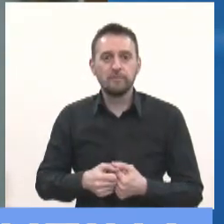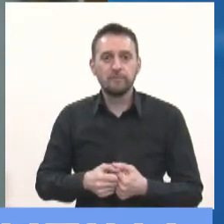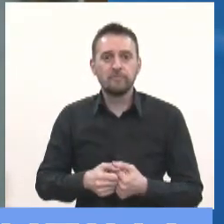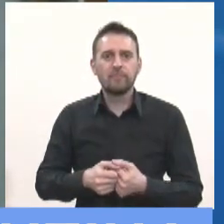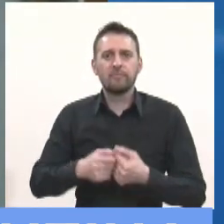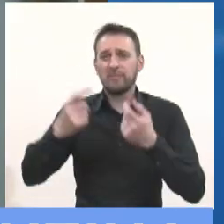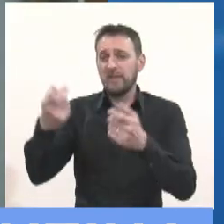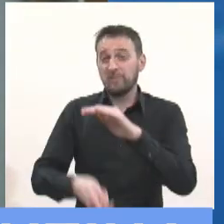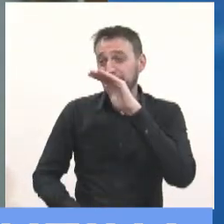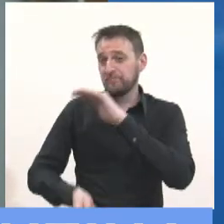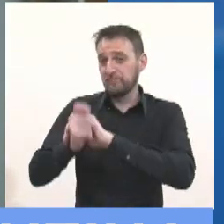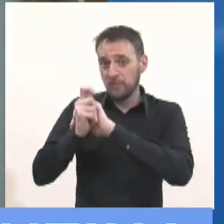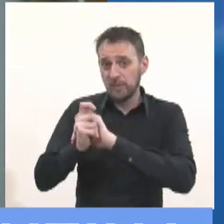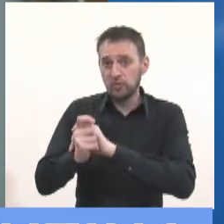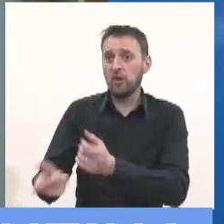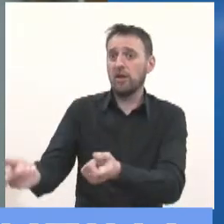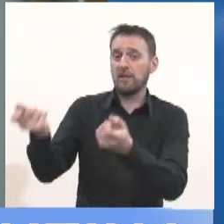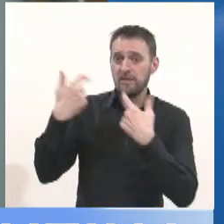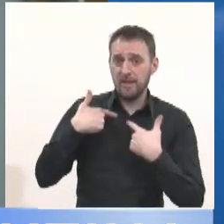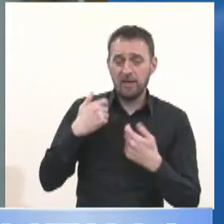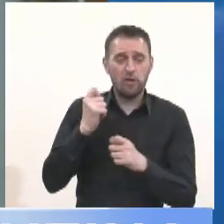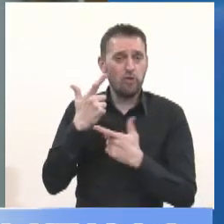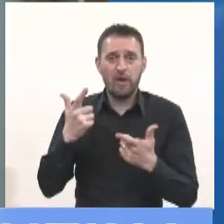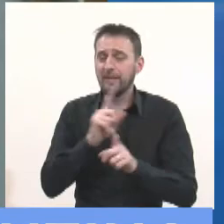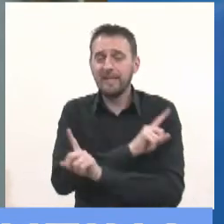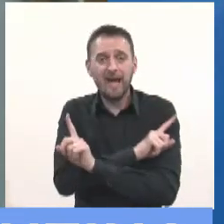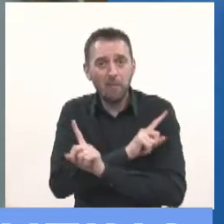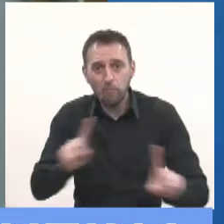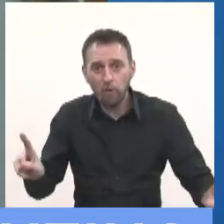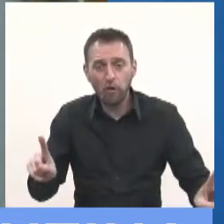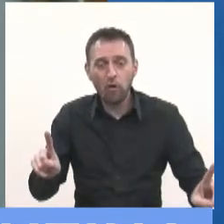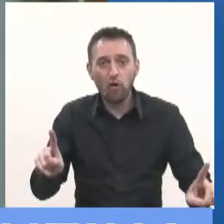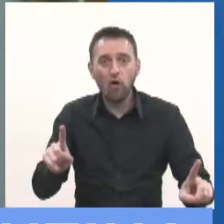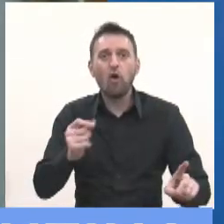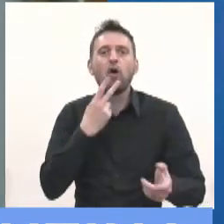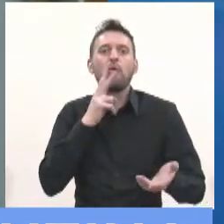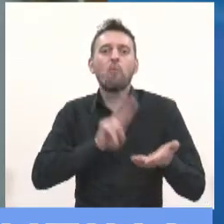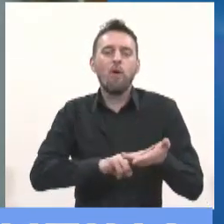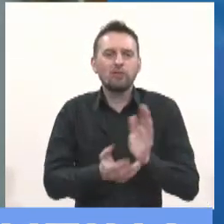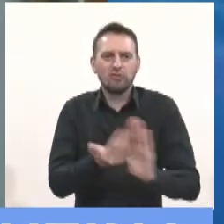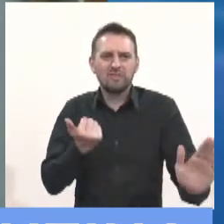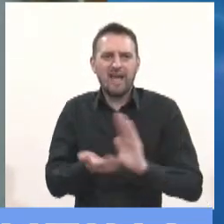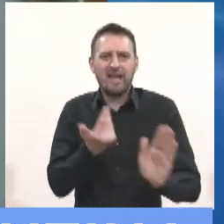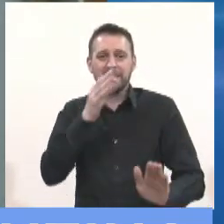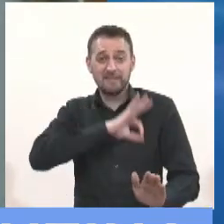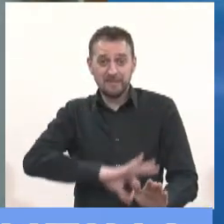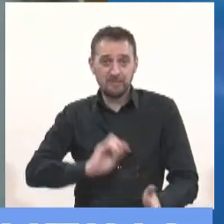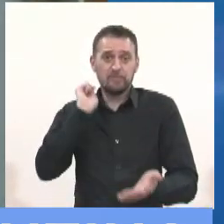ni con las exportaciones que tenemos en la actualidad, ni tampoco aplicando todas las retenciones que el Estado argentino